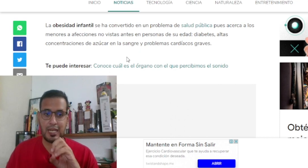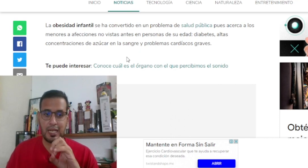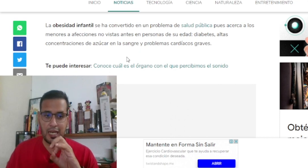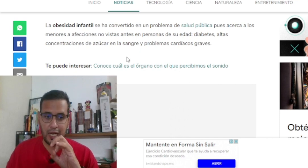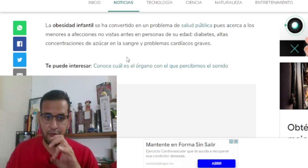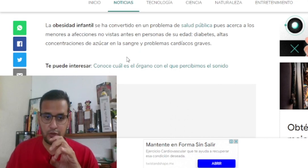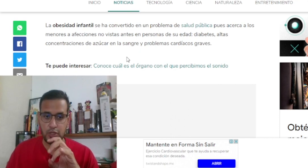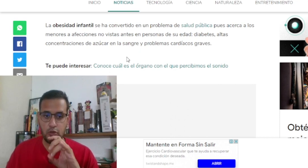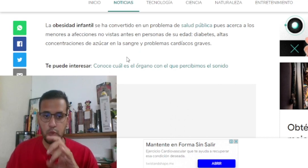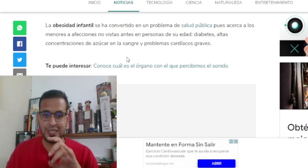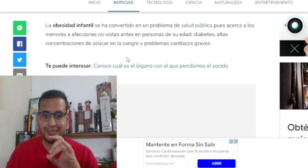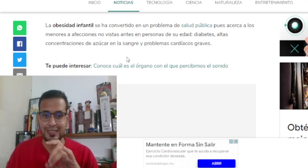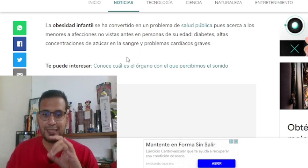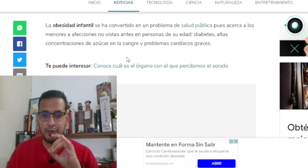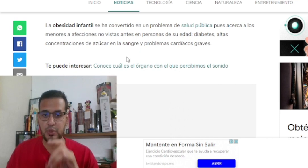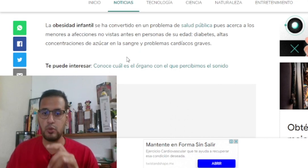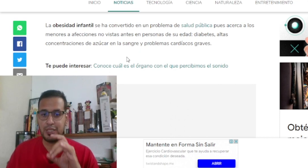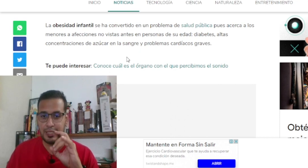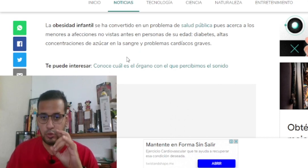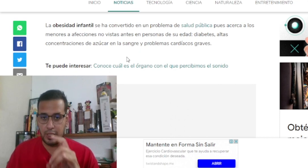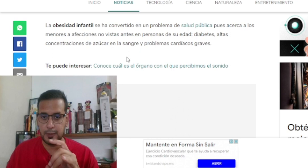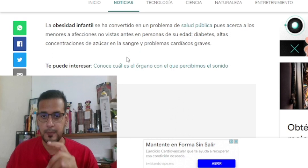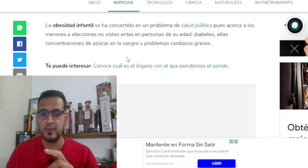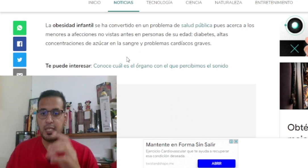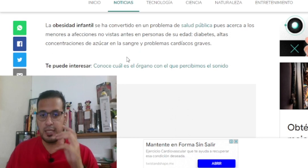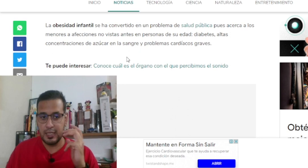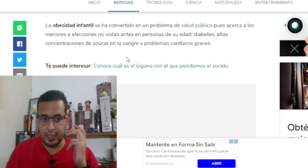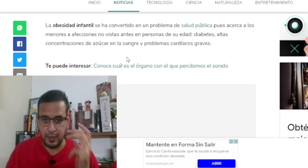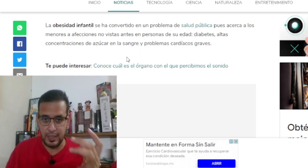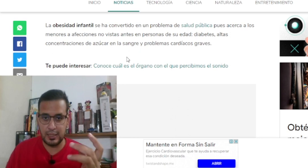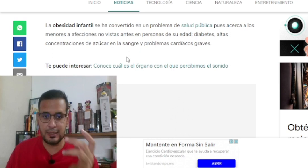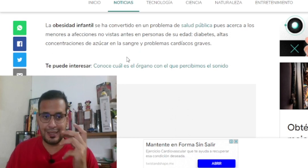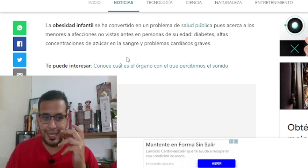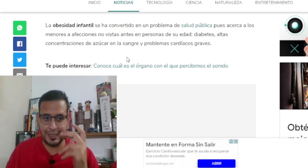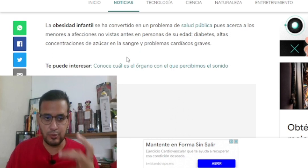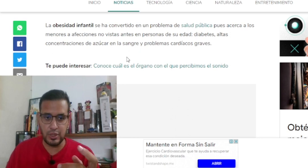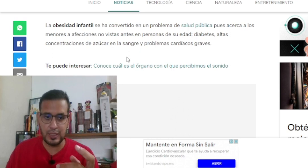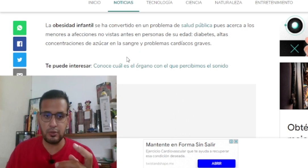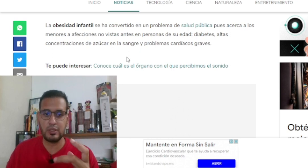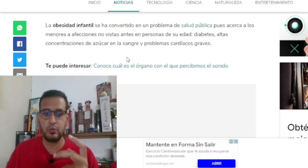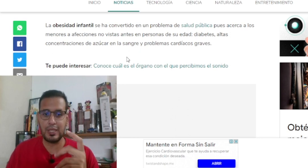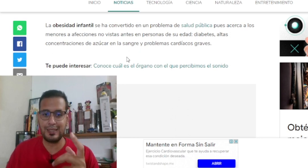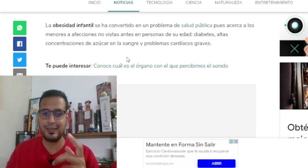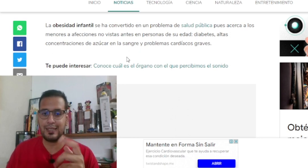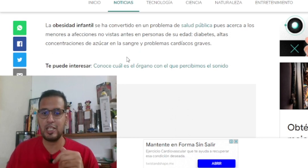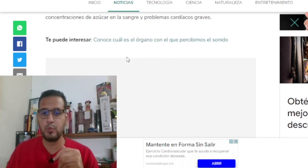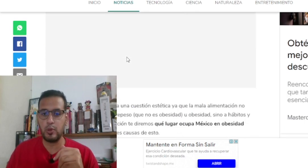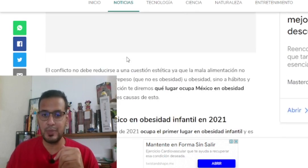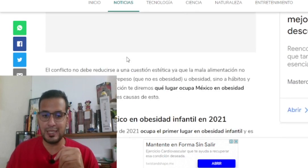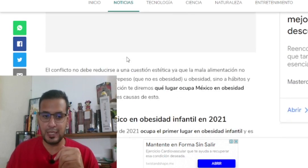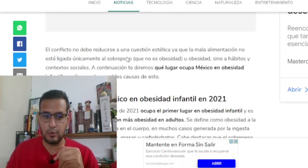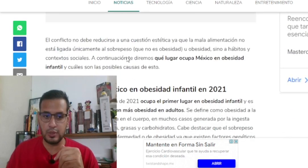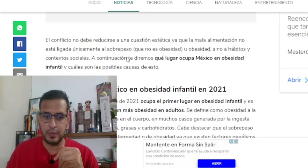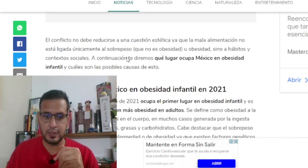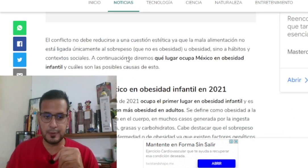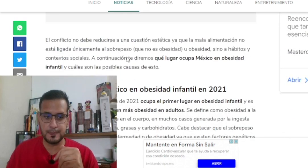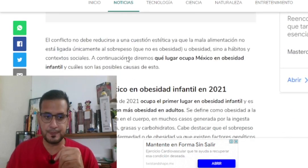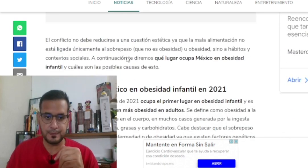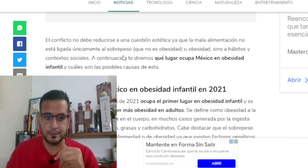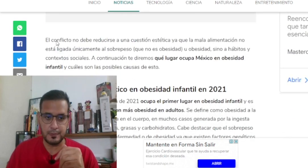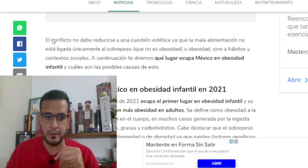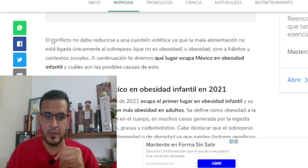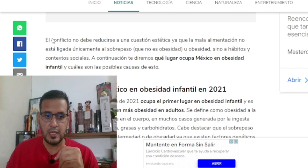menores a afecciones no vistas antes en personas de su edad, diabetes, alta concentración de azúcares en la sangre y problemas cardíacos